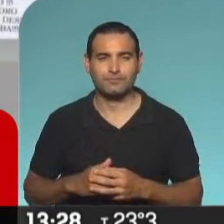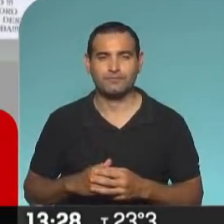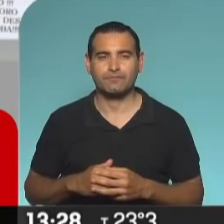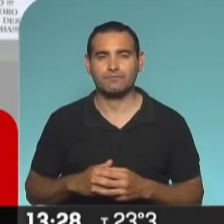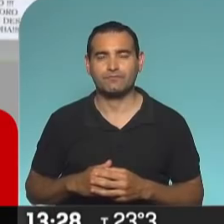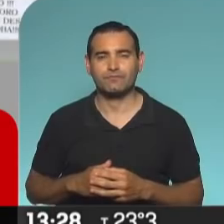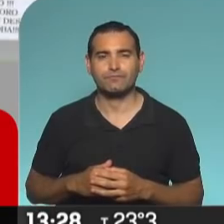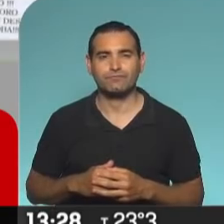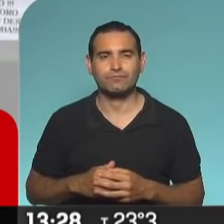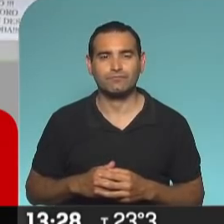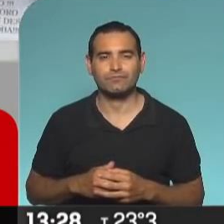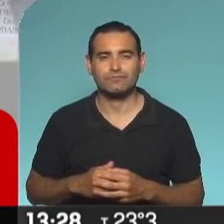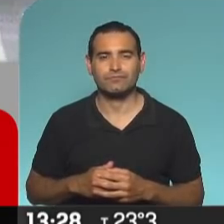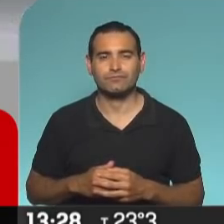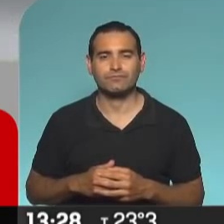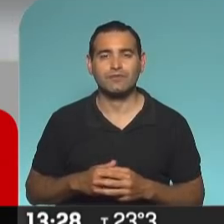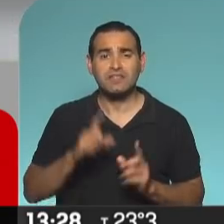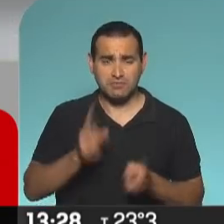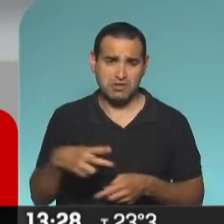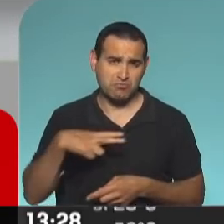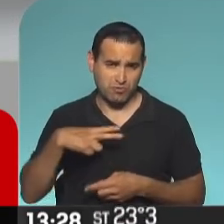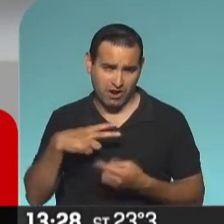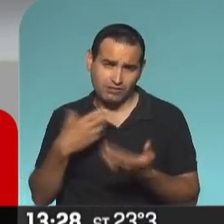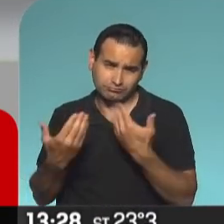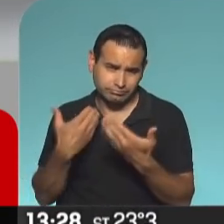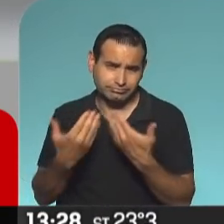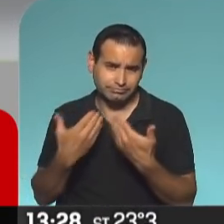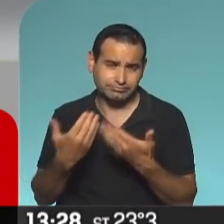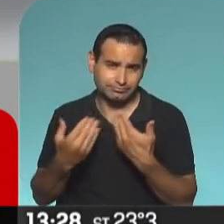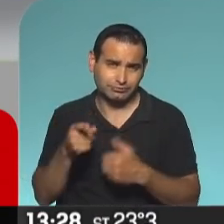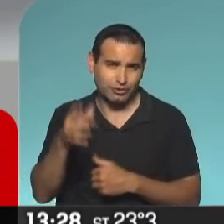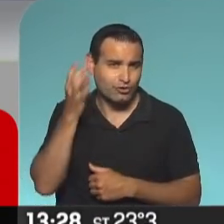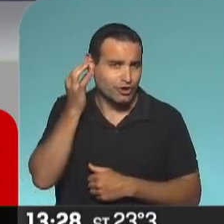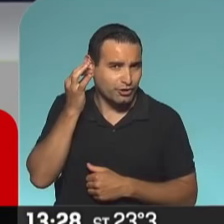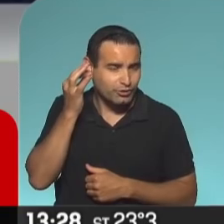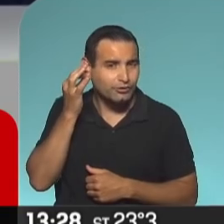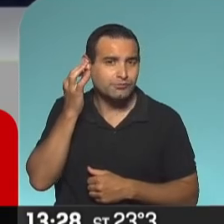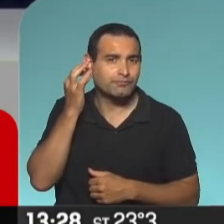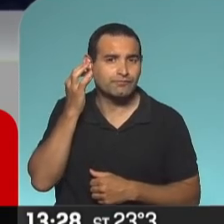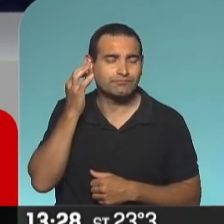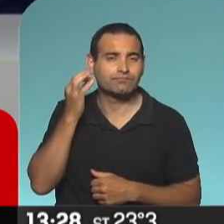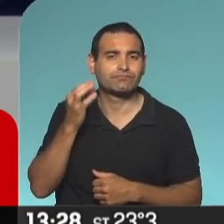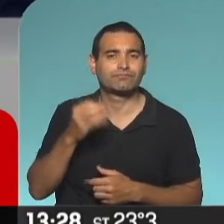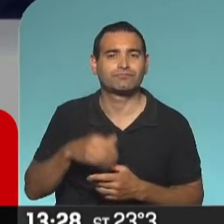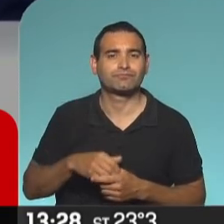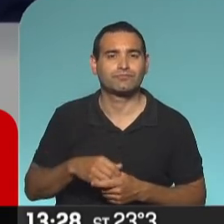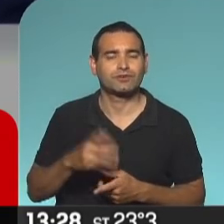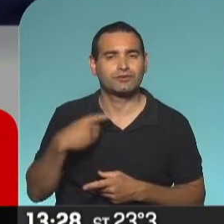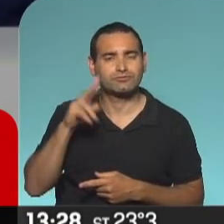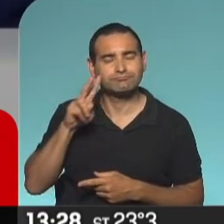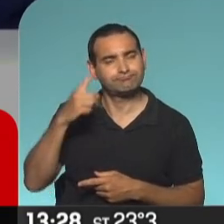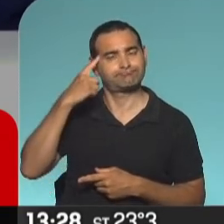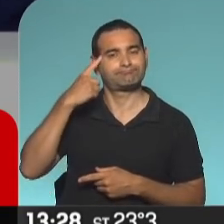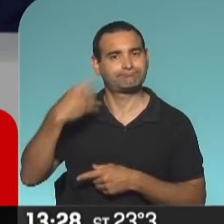también en charlas particulares que bueno, que en su momento son enseñanzas únicas,